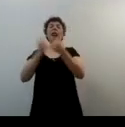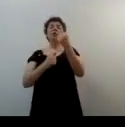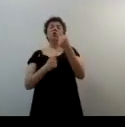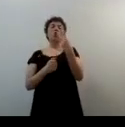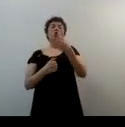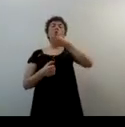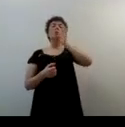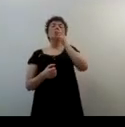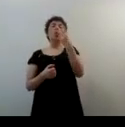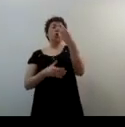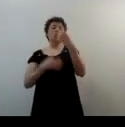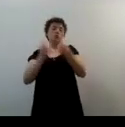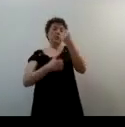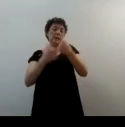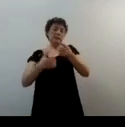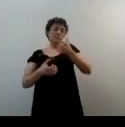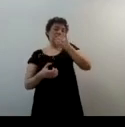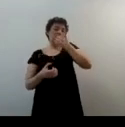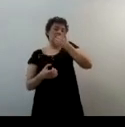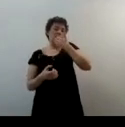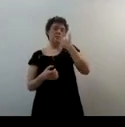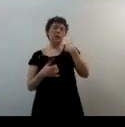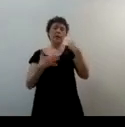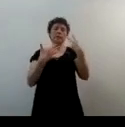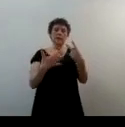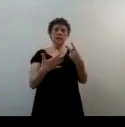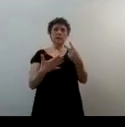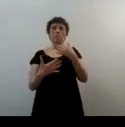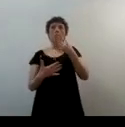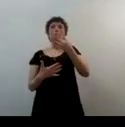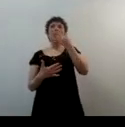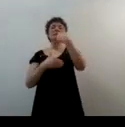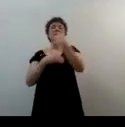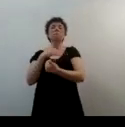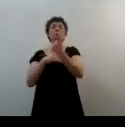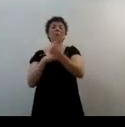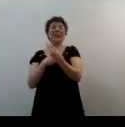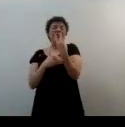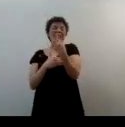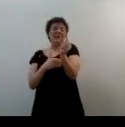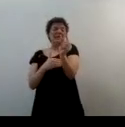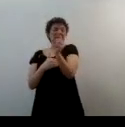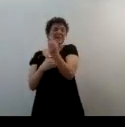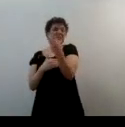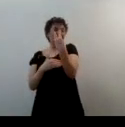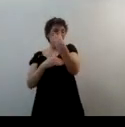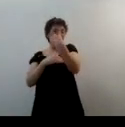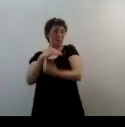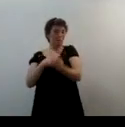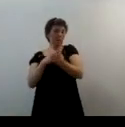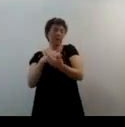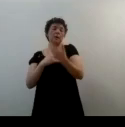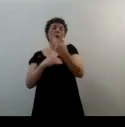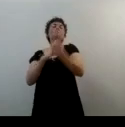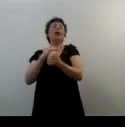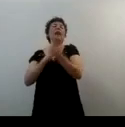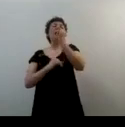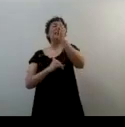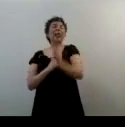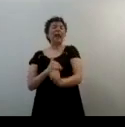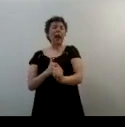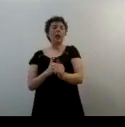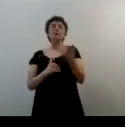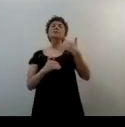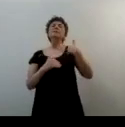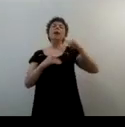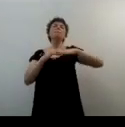poner un ejemplo sencillo, ya llevo 7. Y con 3 rebanaditas pequeñas de pan, como veis, pan integral, pero con eso ya tengo un mínimo